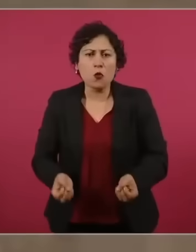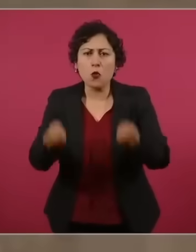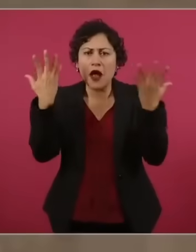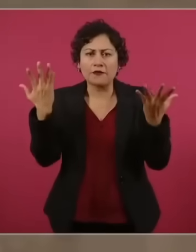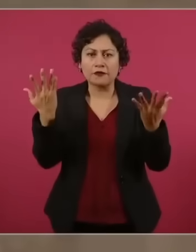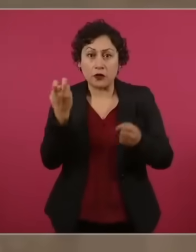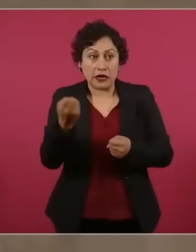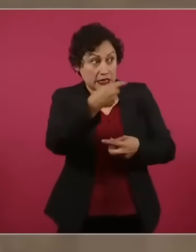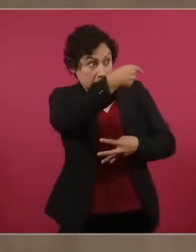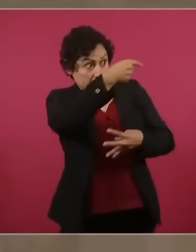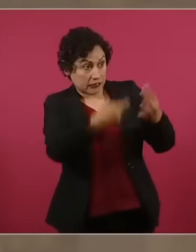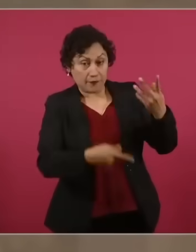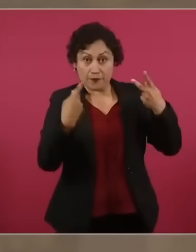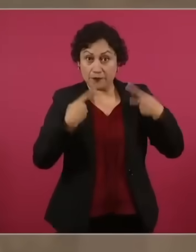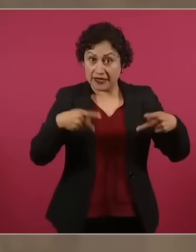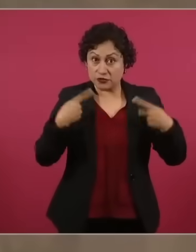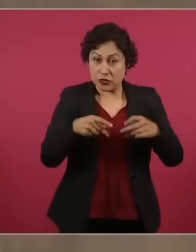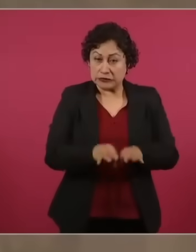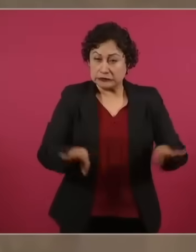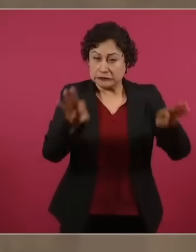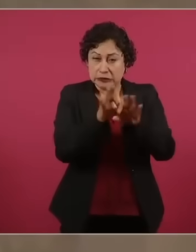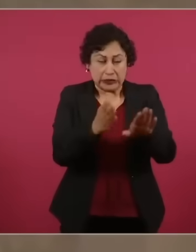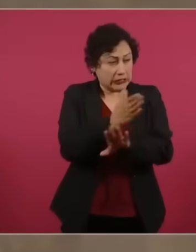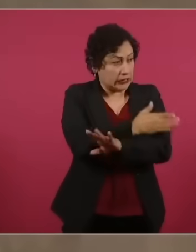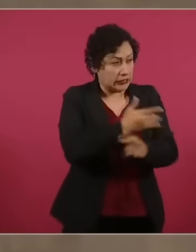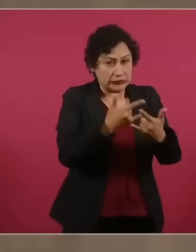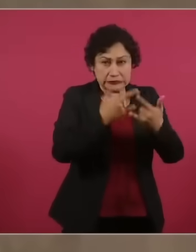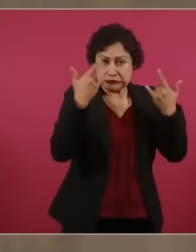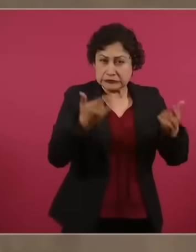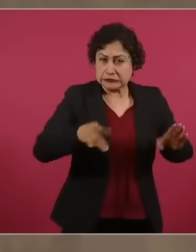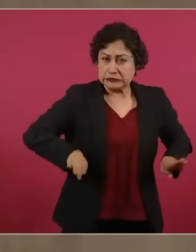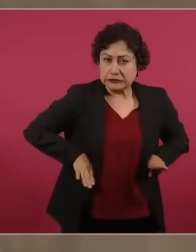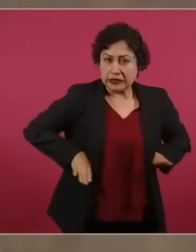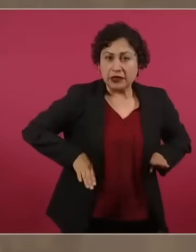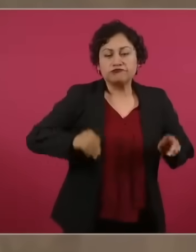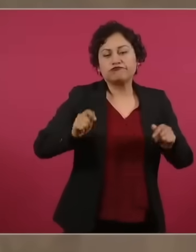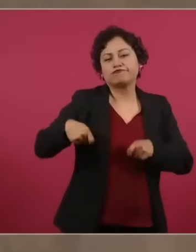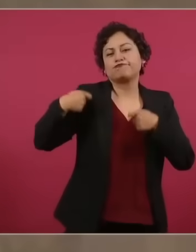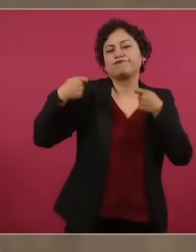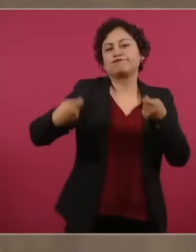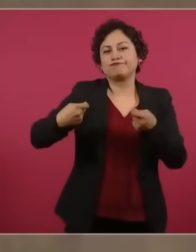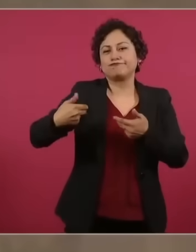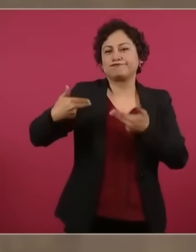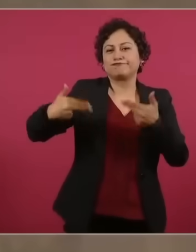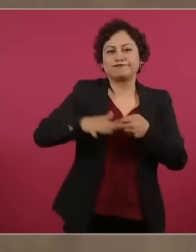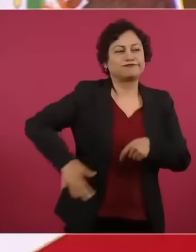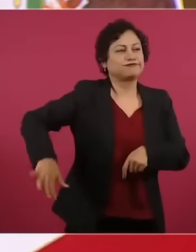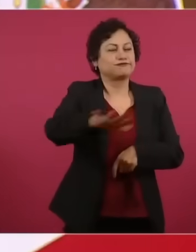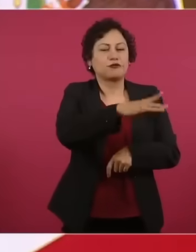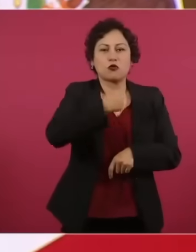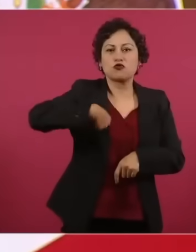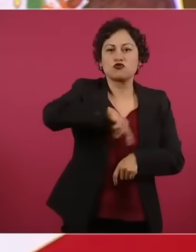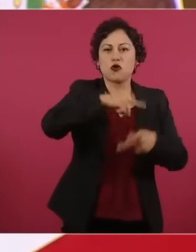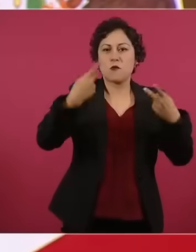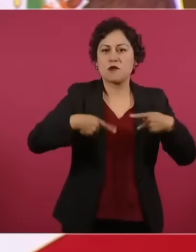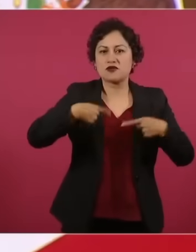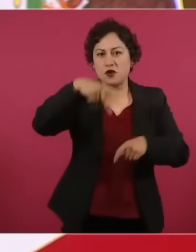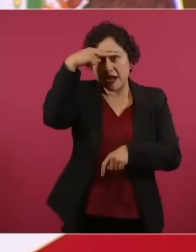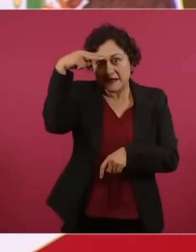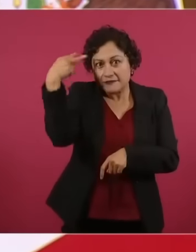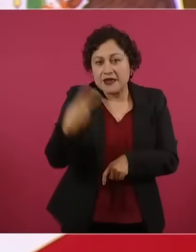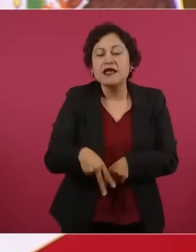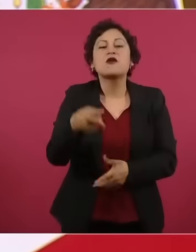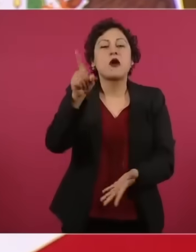mexicanos somos herederos de un pasado grandioso y de una historia